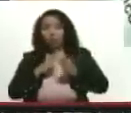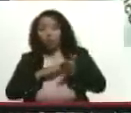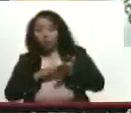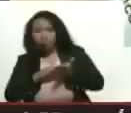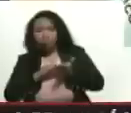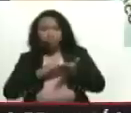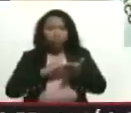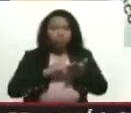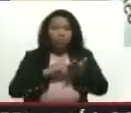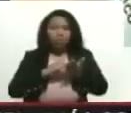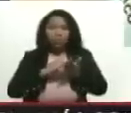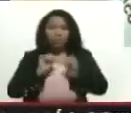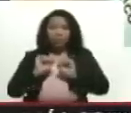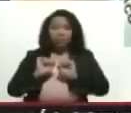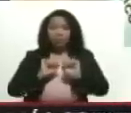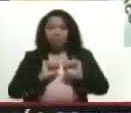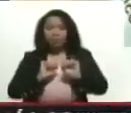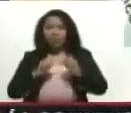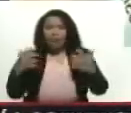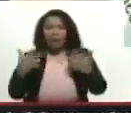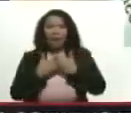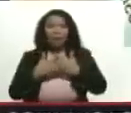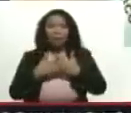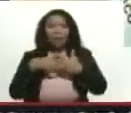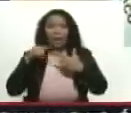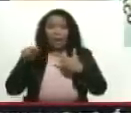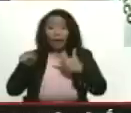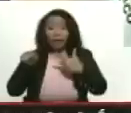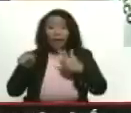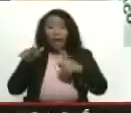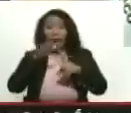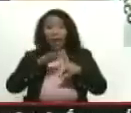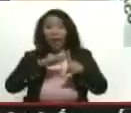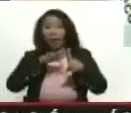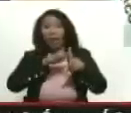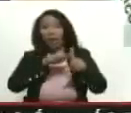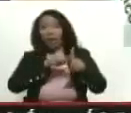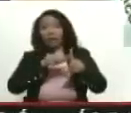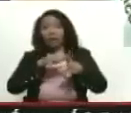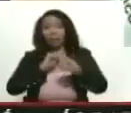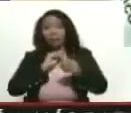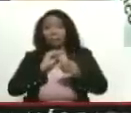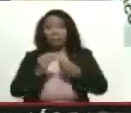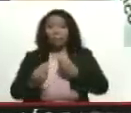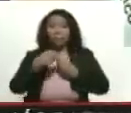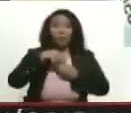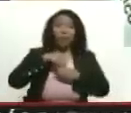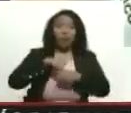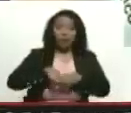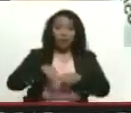un colapso completo donde inclusive, repito, esa amenaza de invasión militar fue